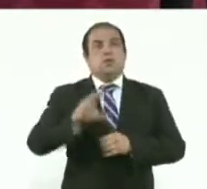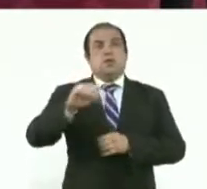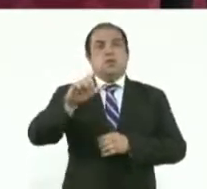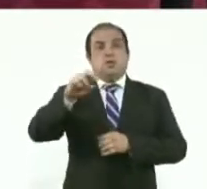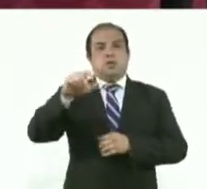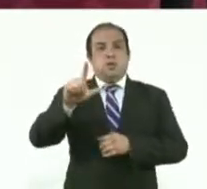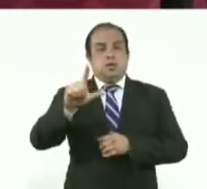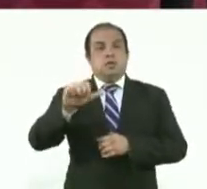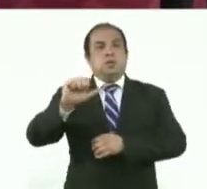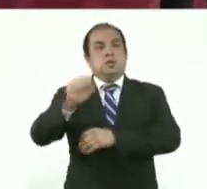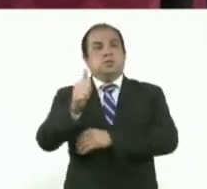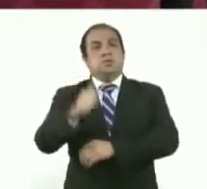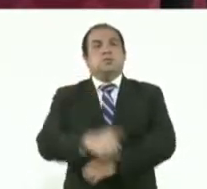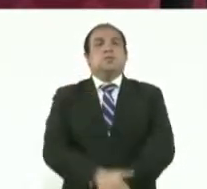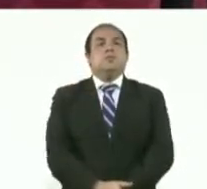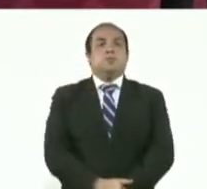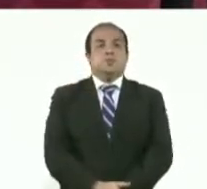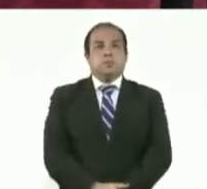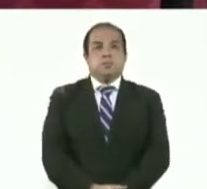11.